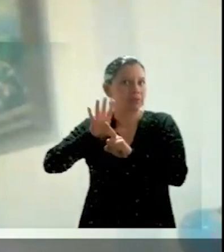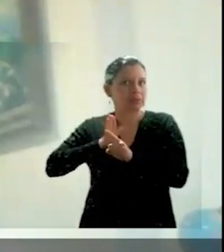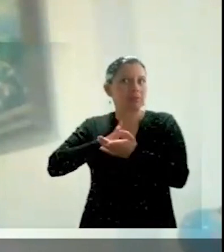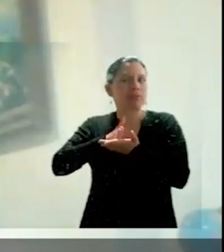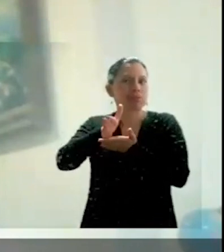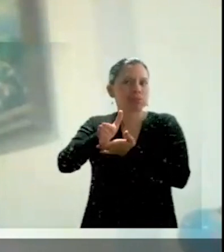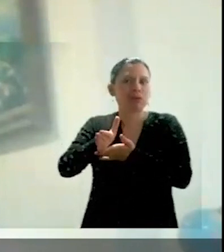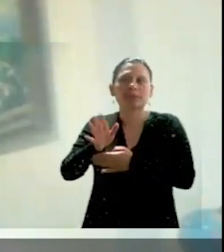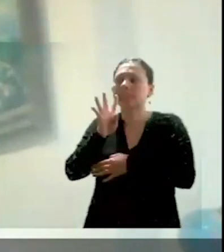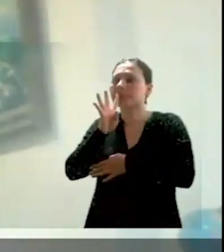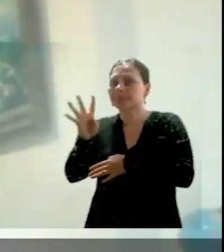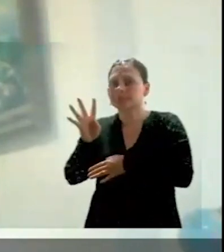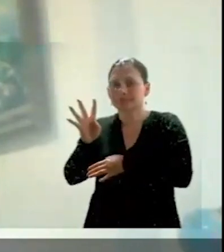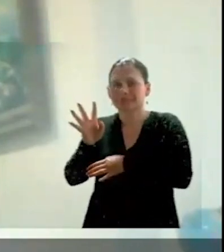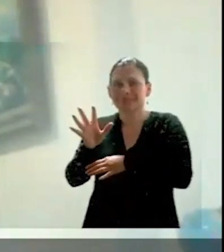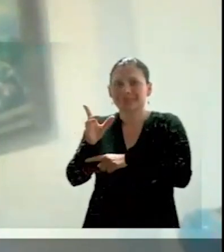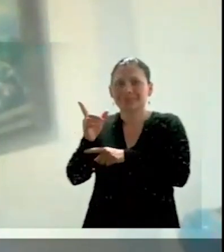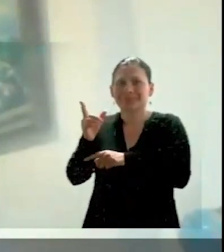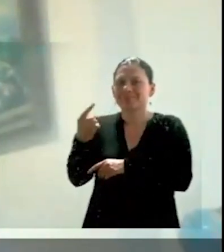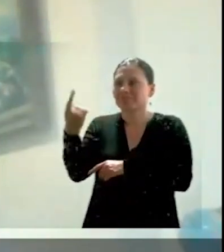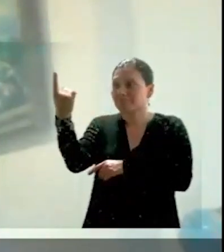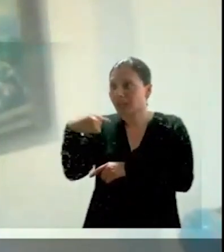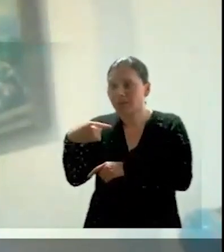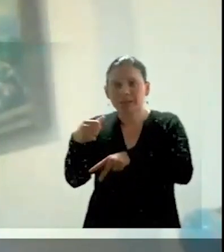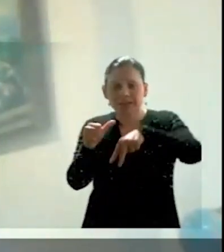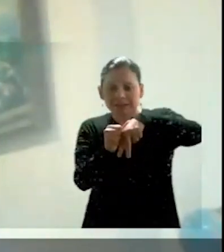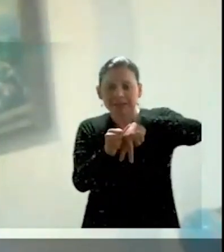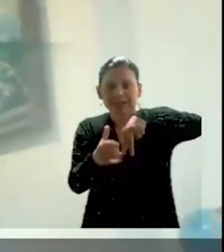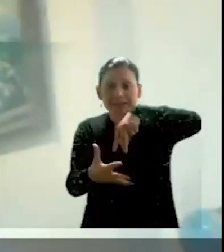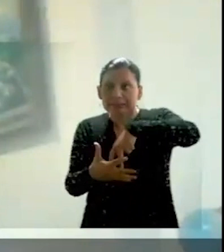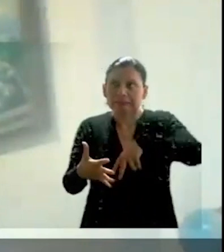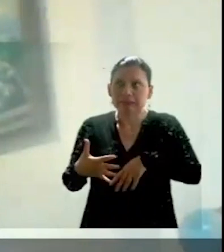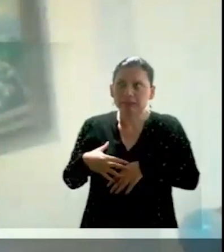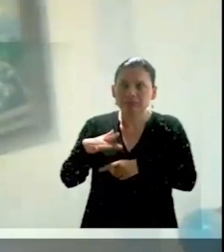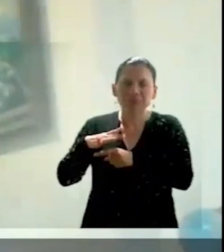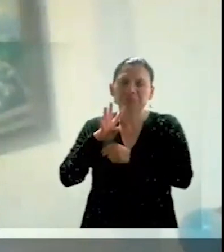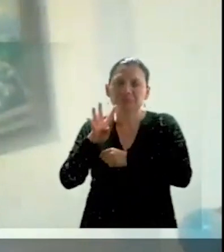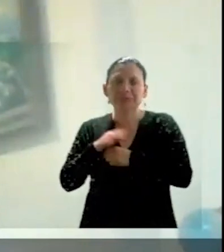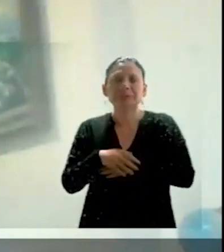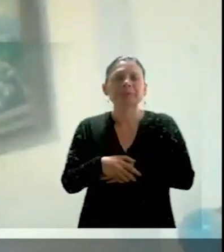contumacia de no cumplir el fallo.